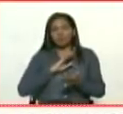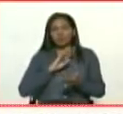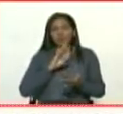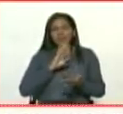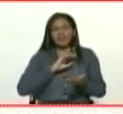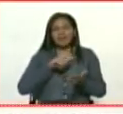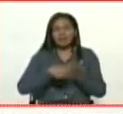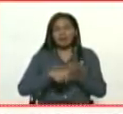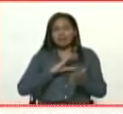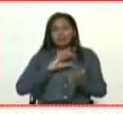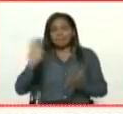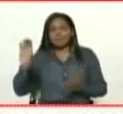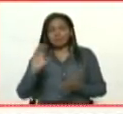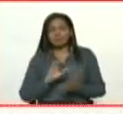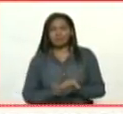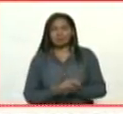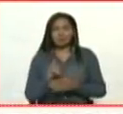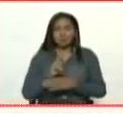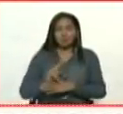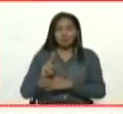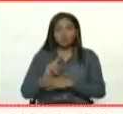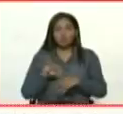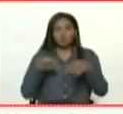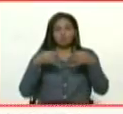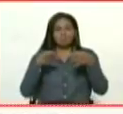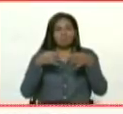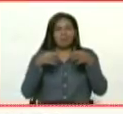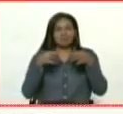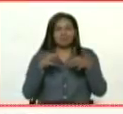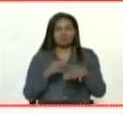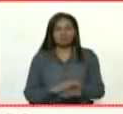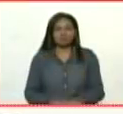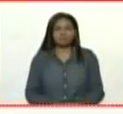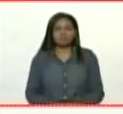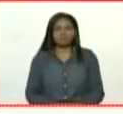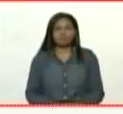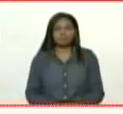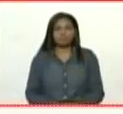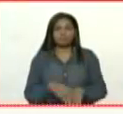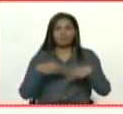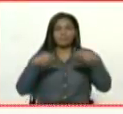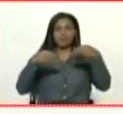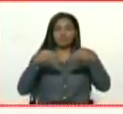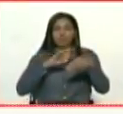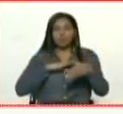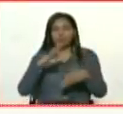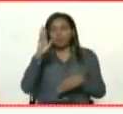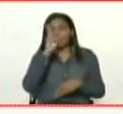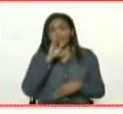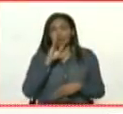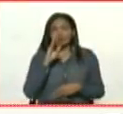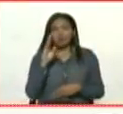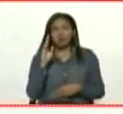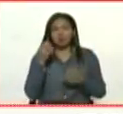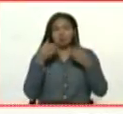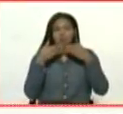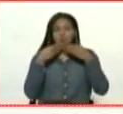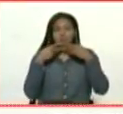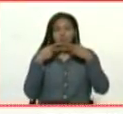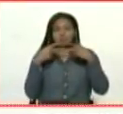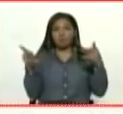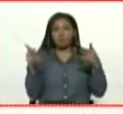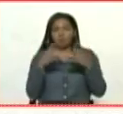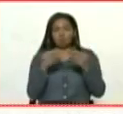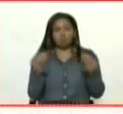Se desmaterializa el uso del plástico, integrado con la banca pública, en proceso de integrarse toda la banca.